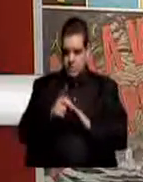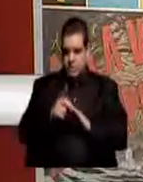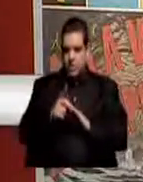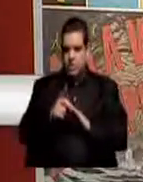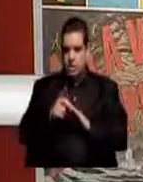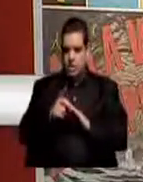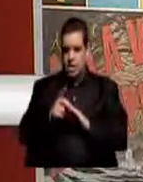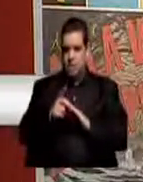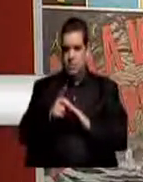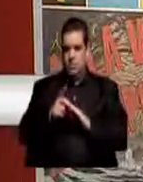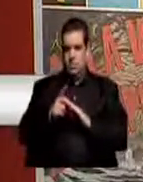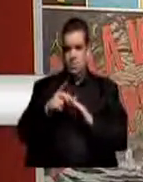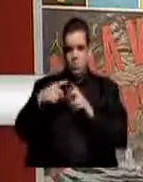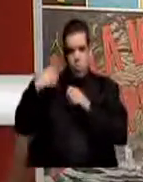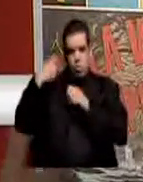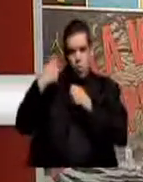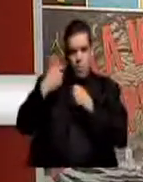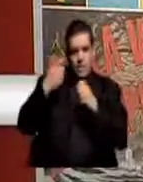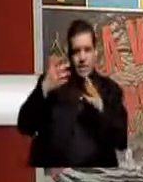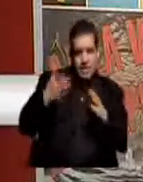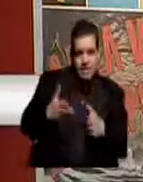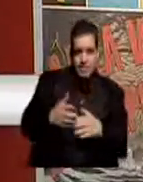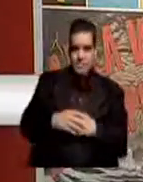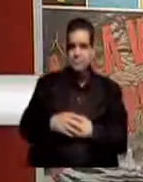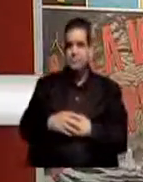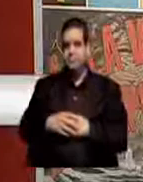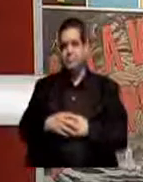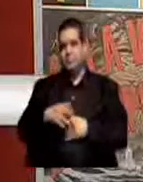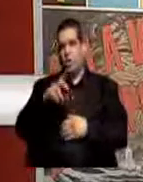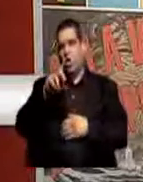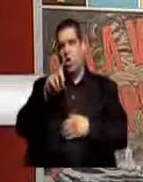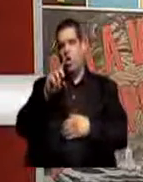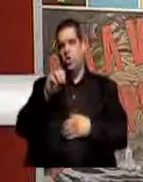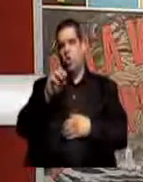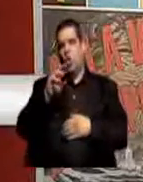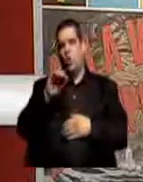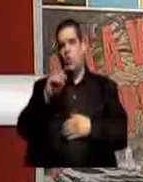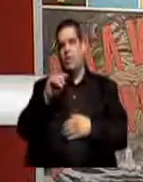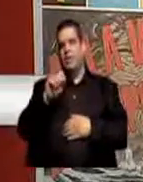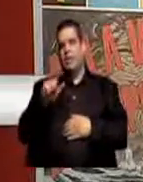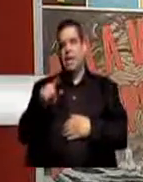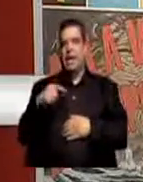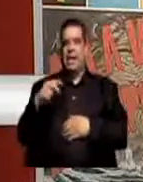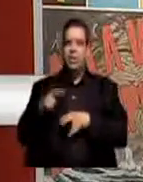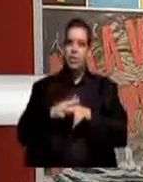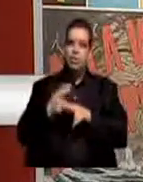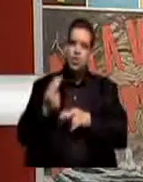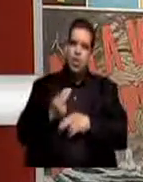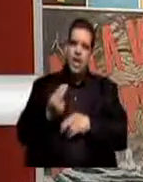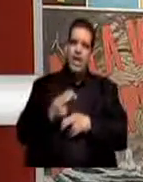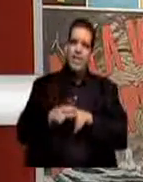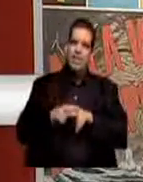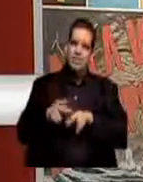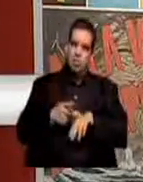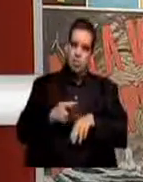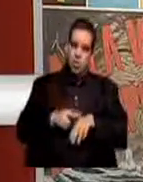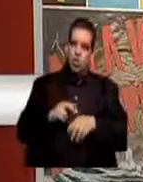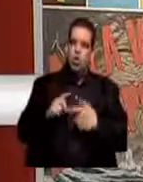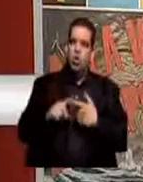inicialmente como documentalista, haciendo documentales. La historia del tren en Puerto Rico, la historia de los